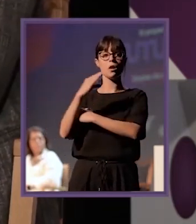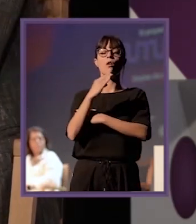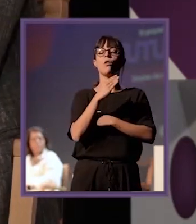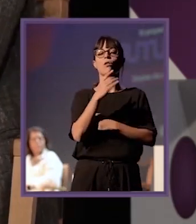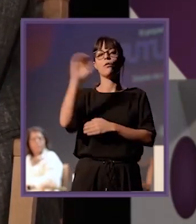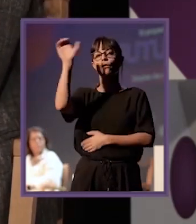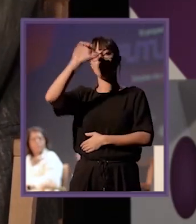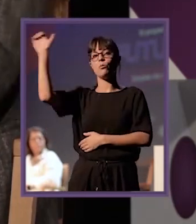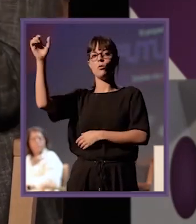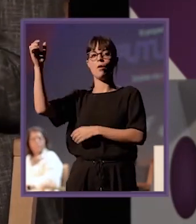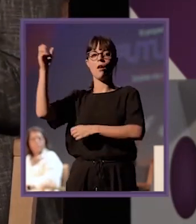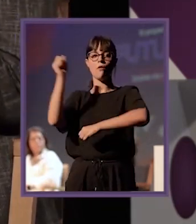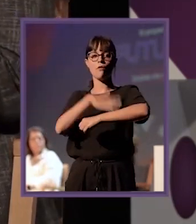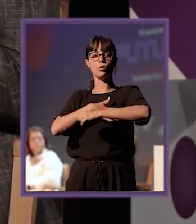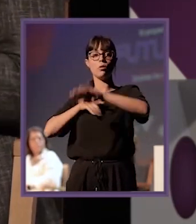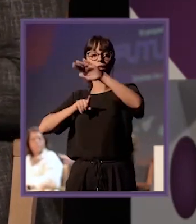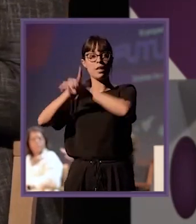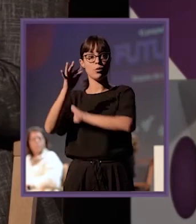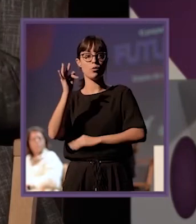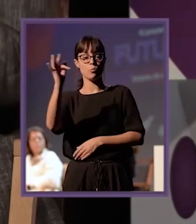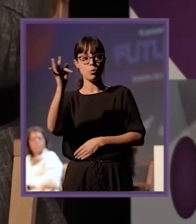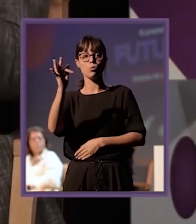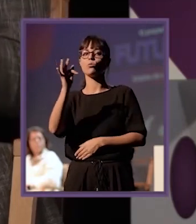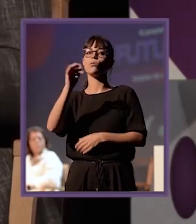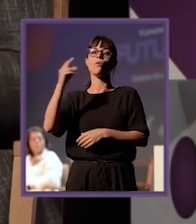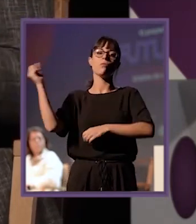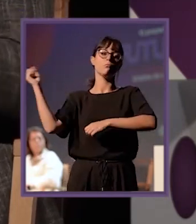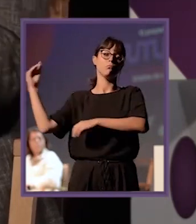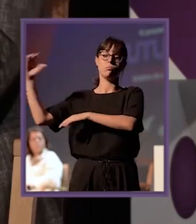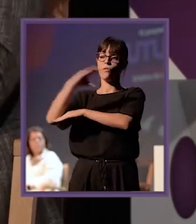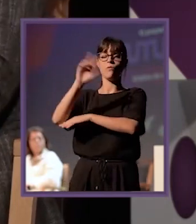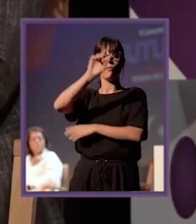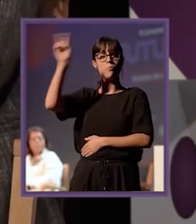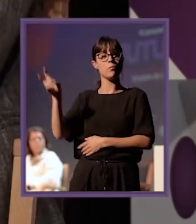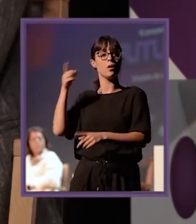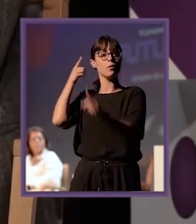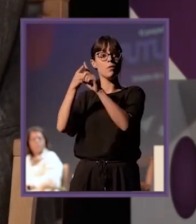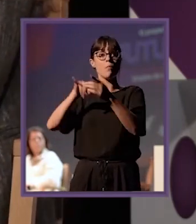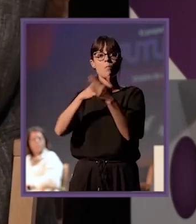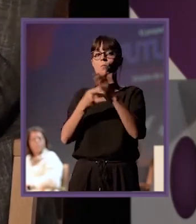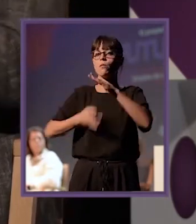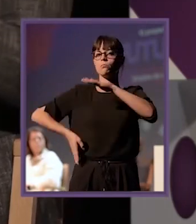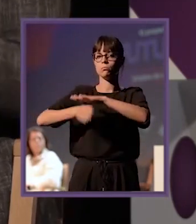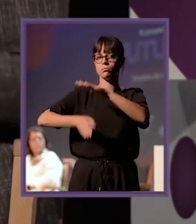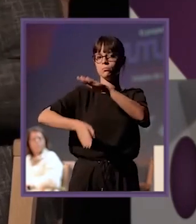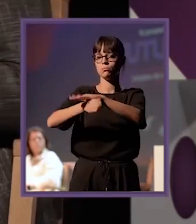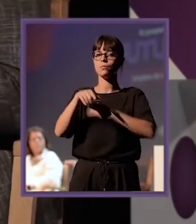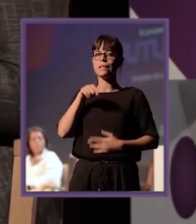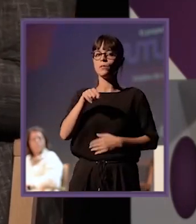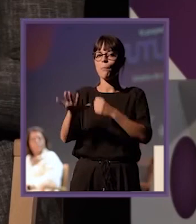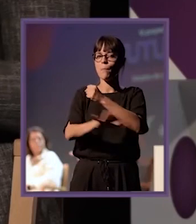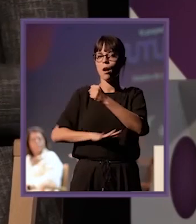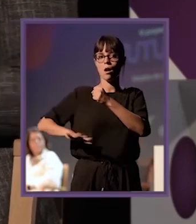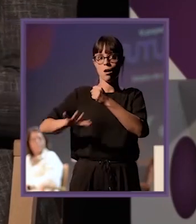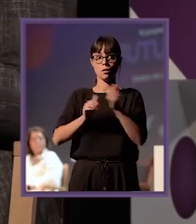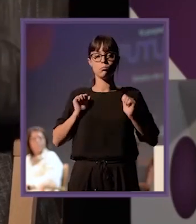vamos a hacer todo lo posible porque este plan tenga continuidad. Lo que va a hacer la Unión Europea ahora mismo es un efecto palanca, es sentar las bases para